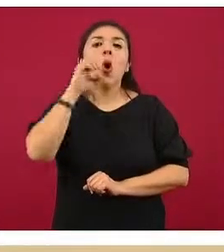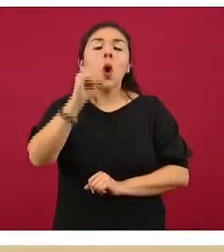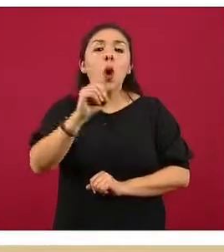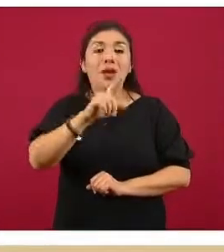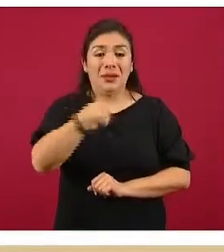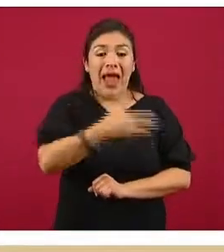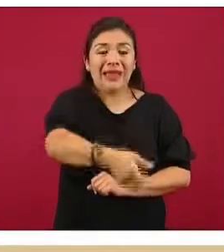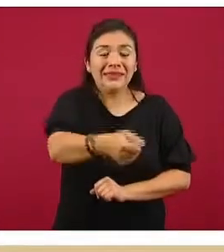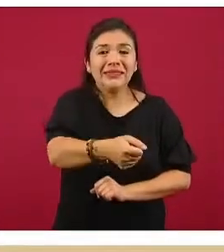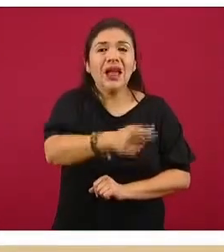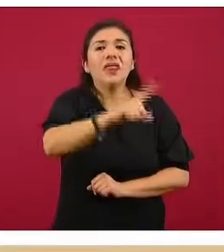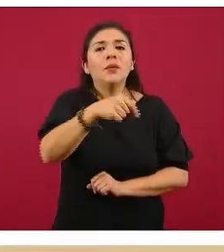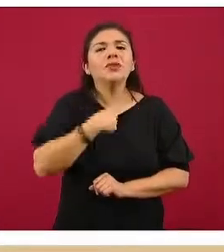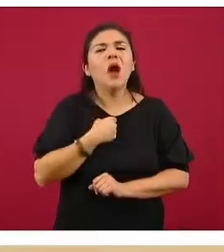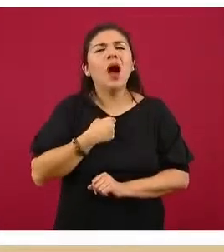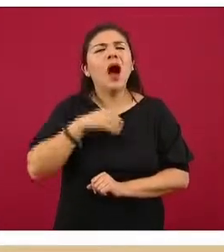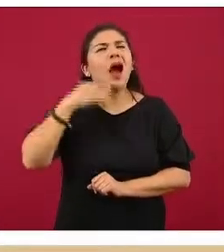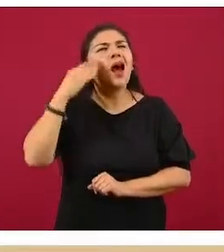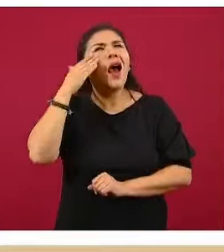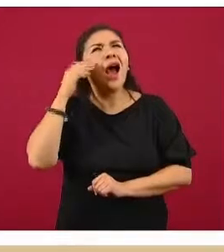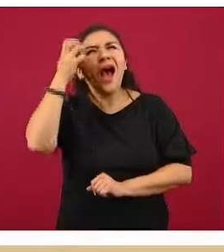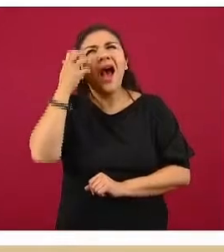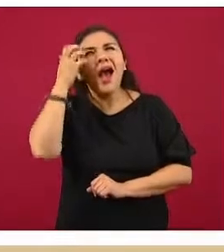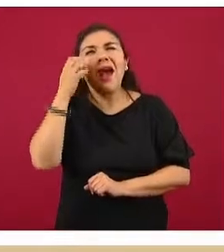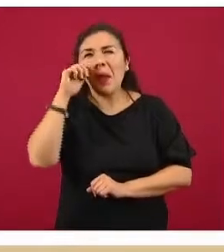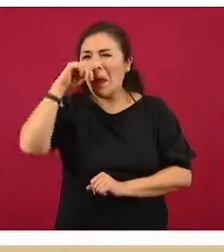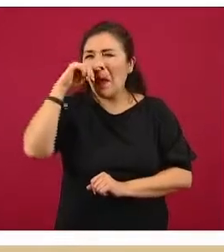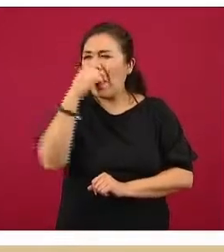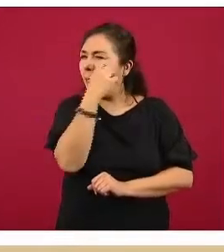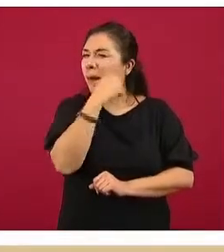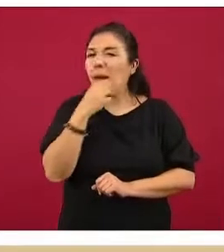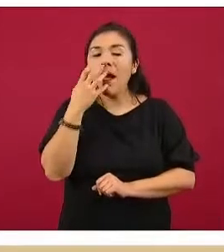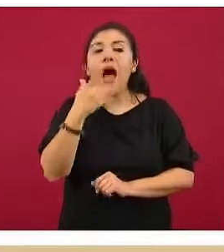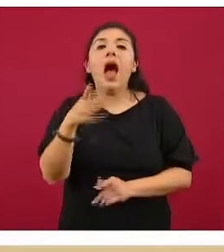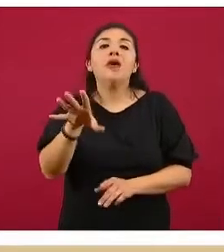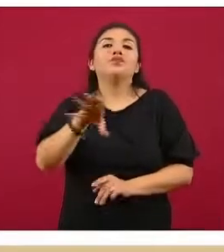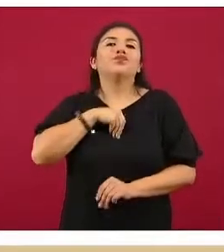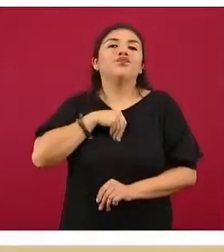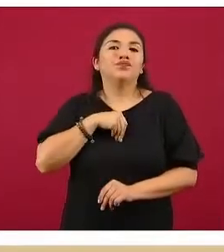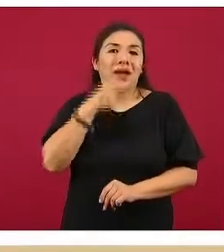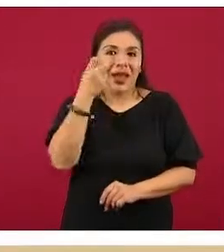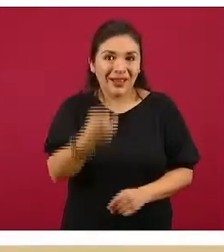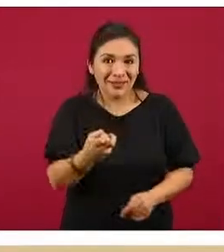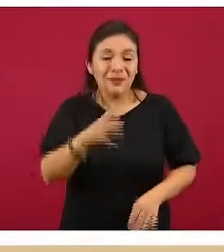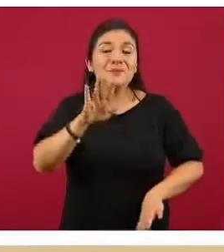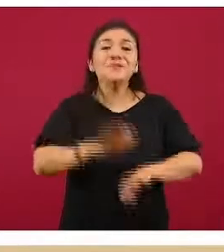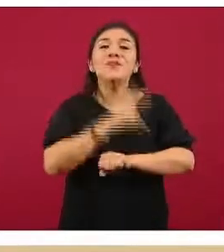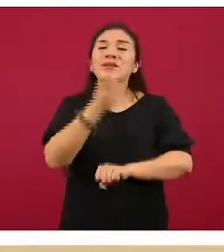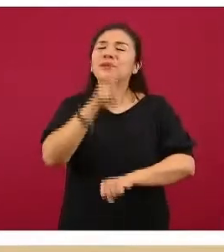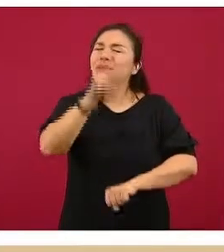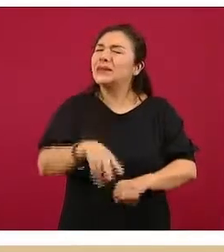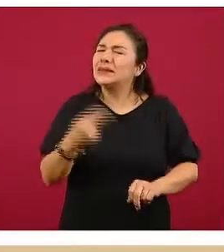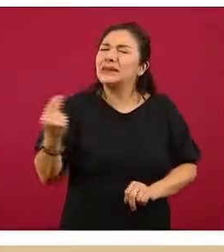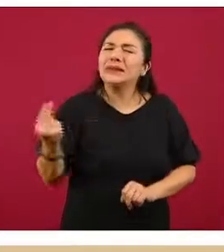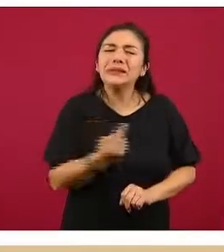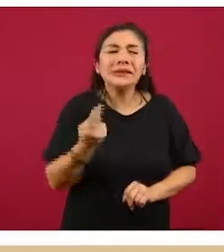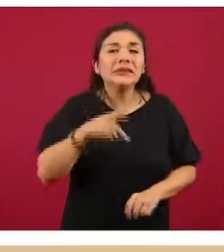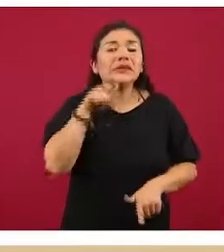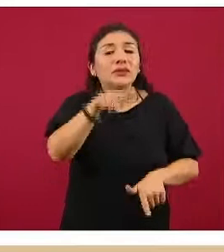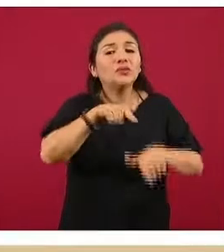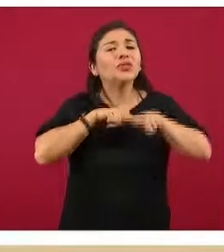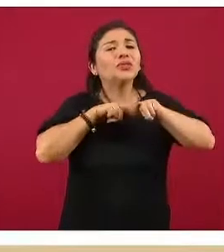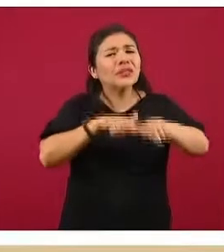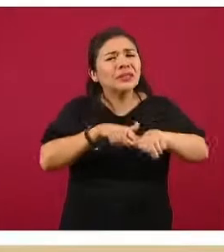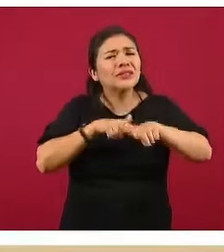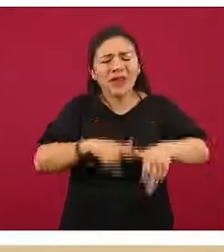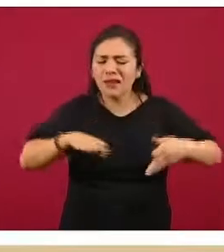boca, ojos o nariz. Y entonces, por ende, es realmente necesario que